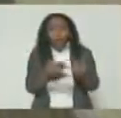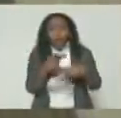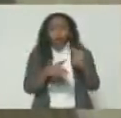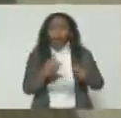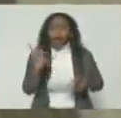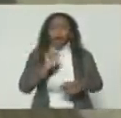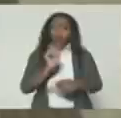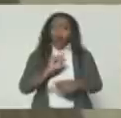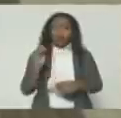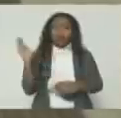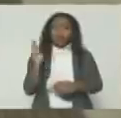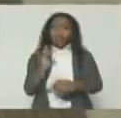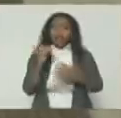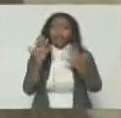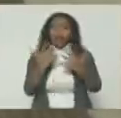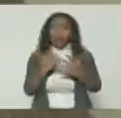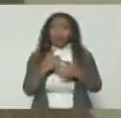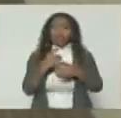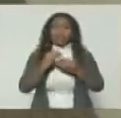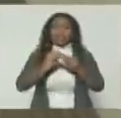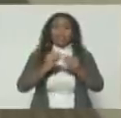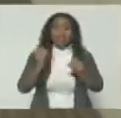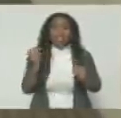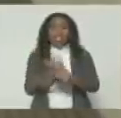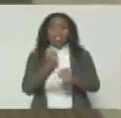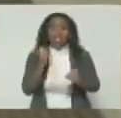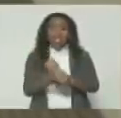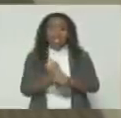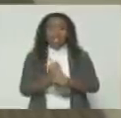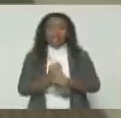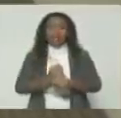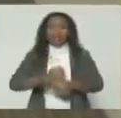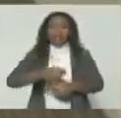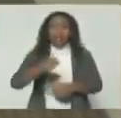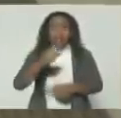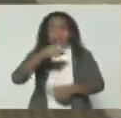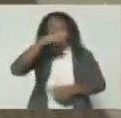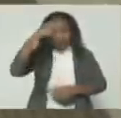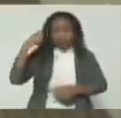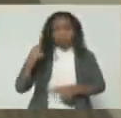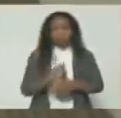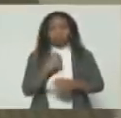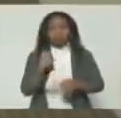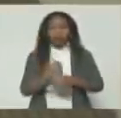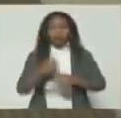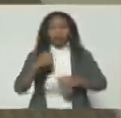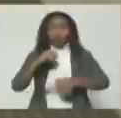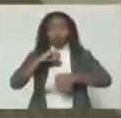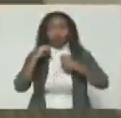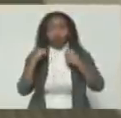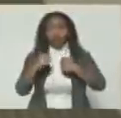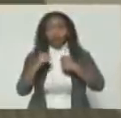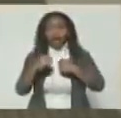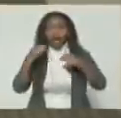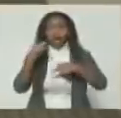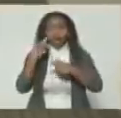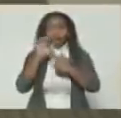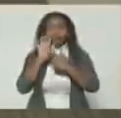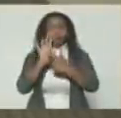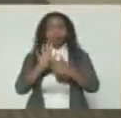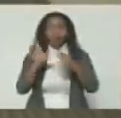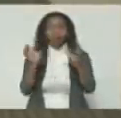qué, que venimos de la mano trabajando con el charapo, con su güey, pero hoy contamos aquí para muestra un botón, una